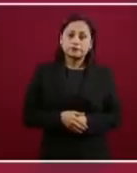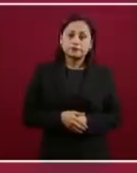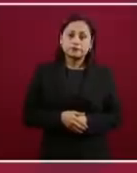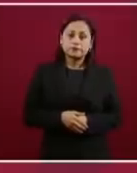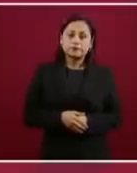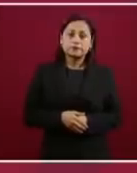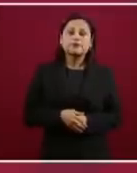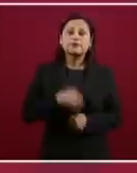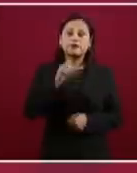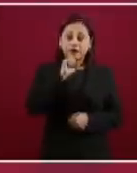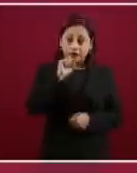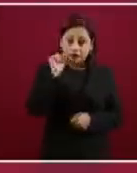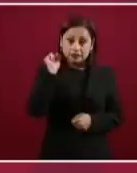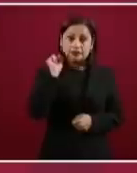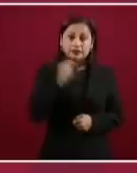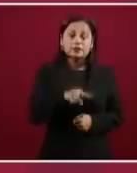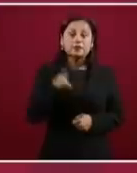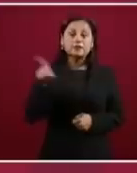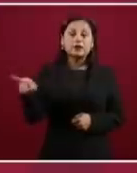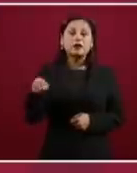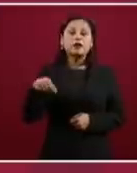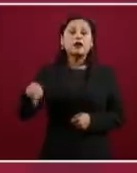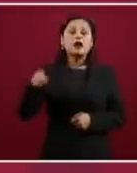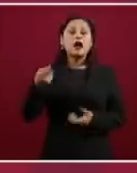les quitaron las participaciones federales